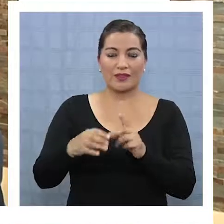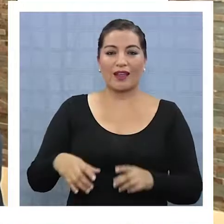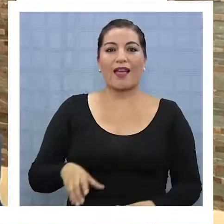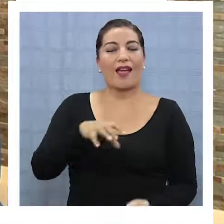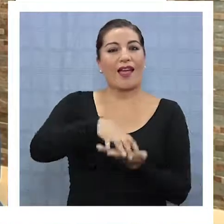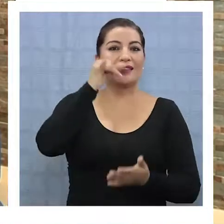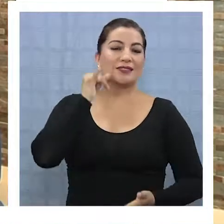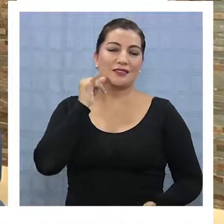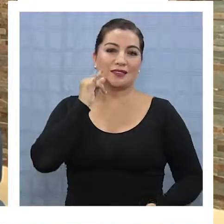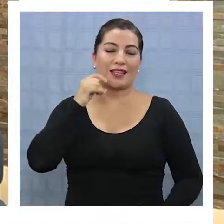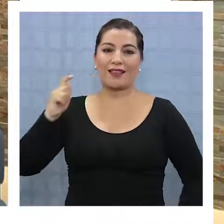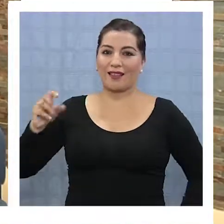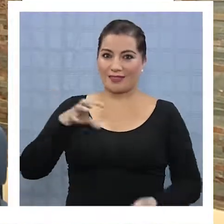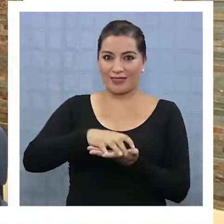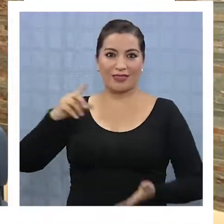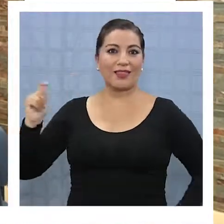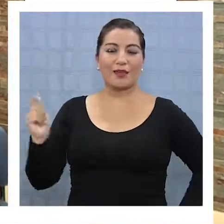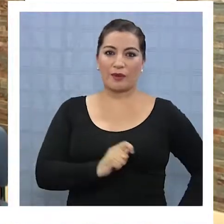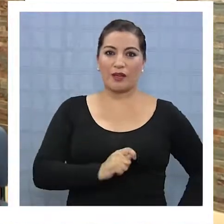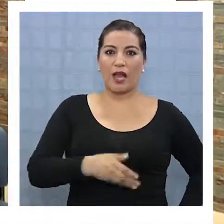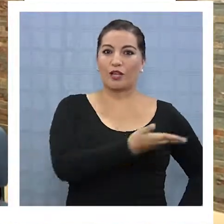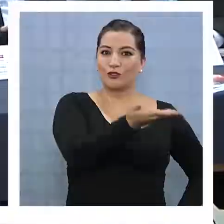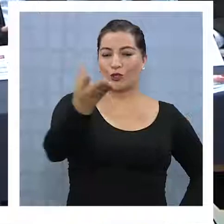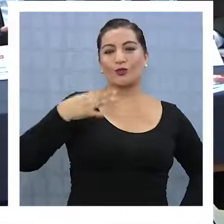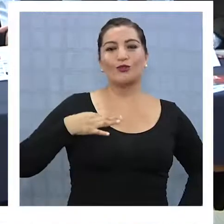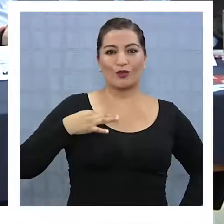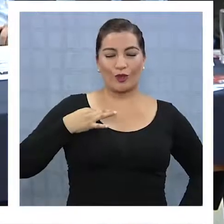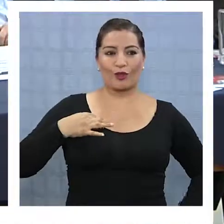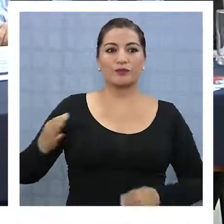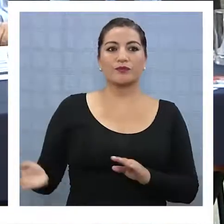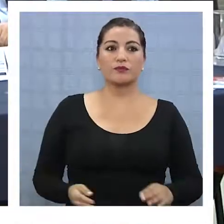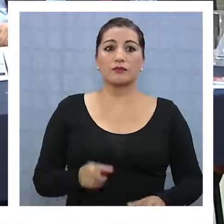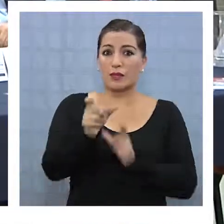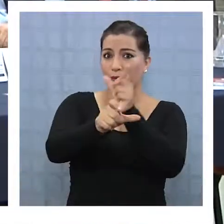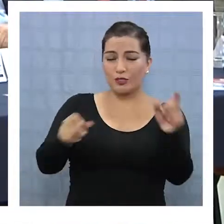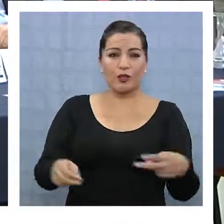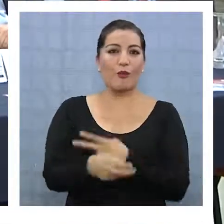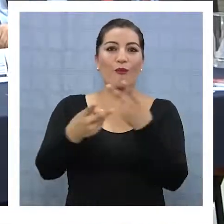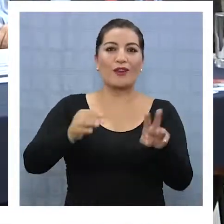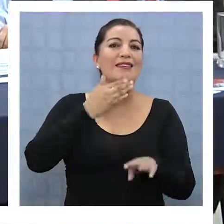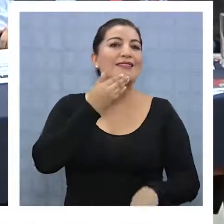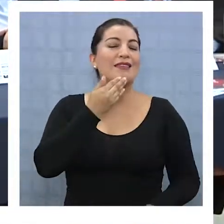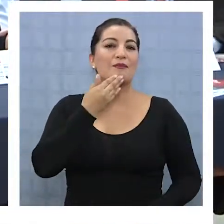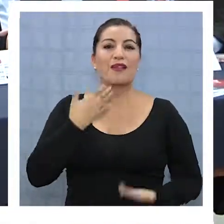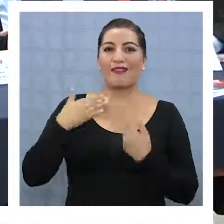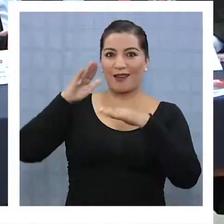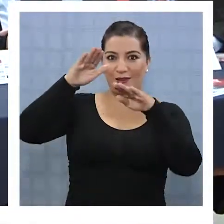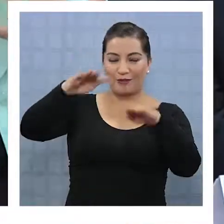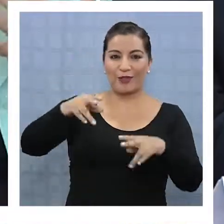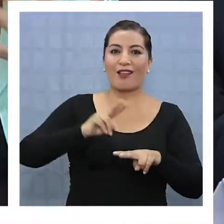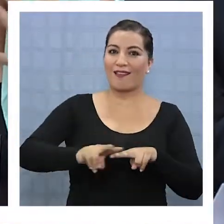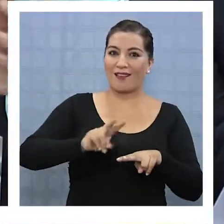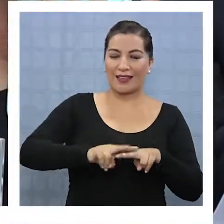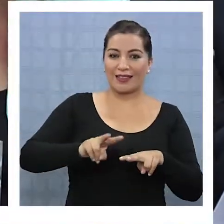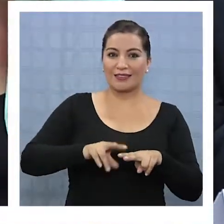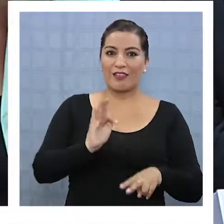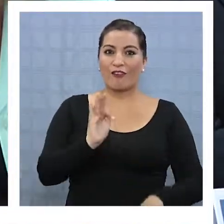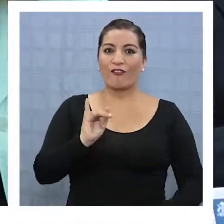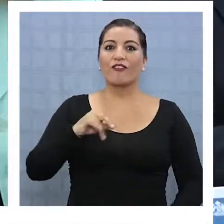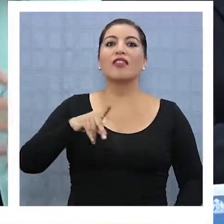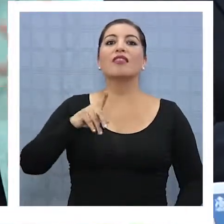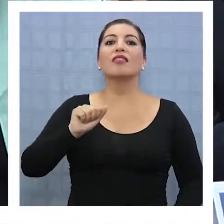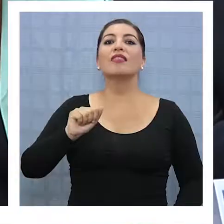ciudad de Iquique, a la región de Tarapacá y a todos los ciudadanos. El aparato público también forma parte del apoyo a la realización de